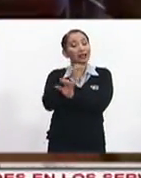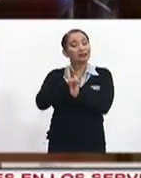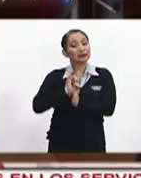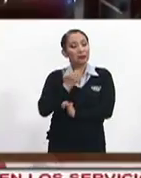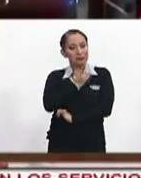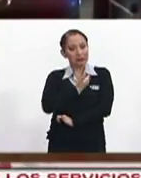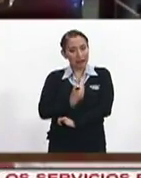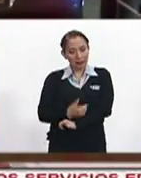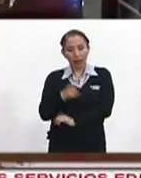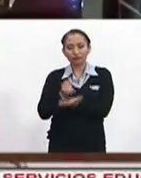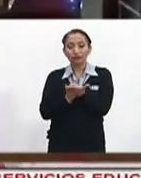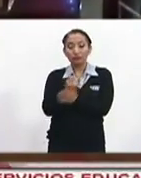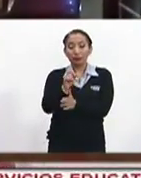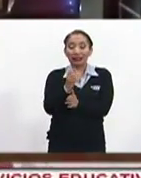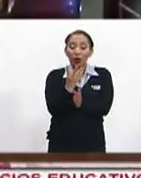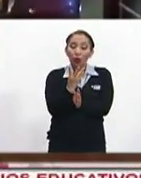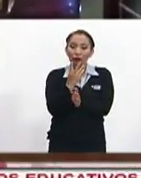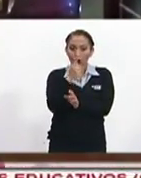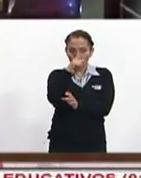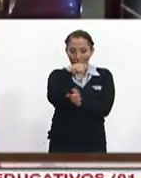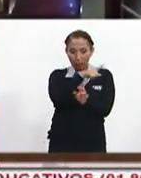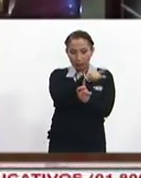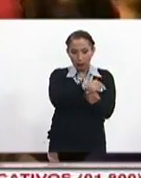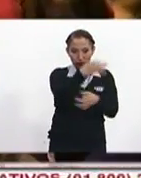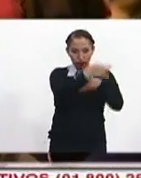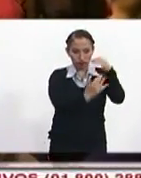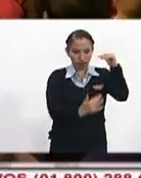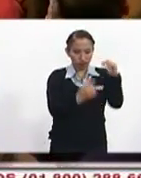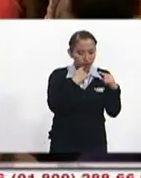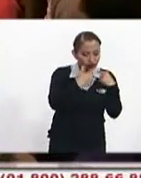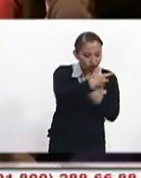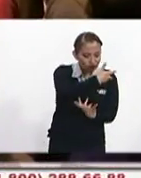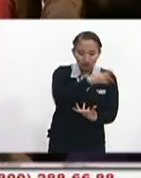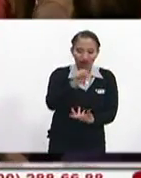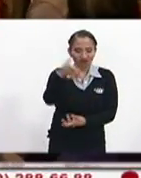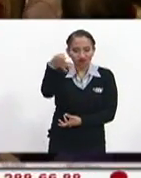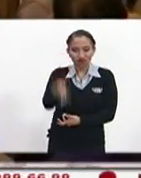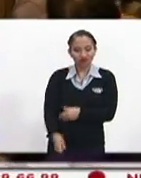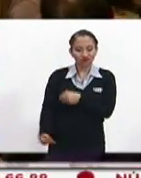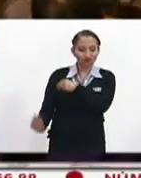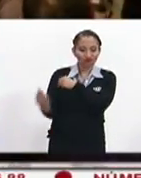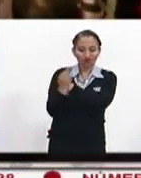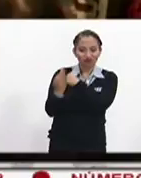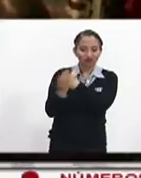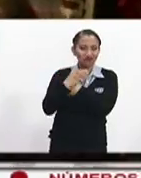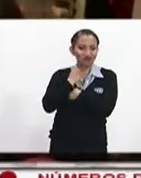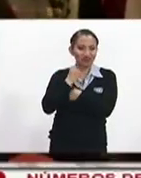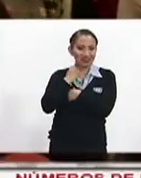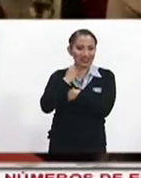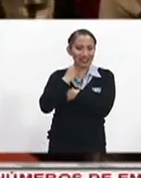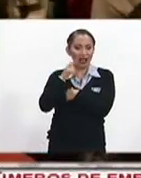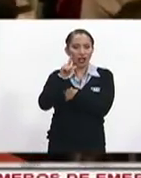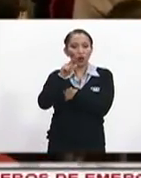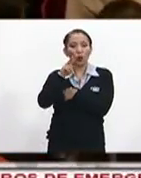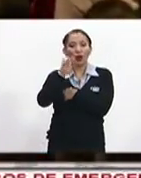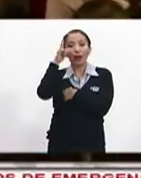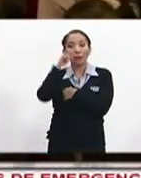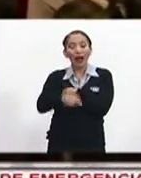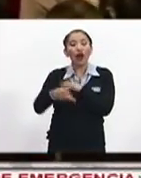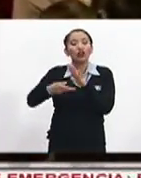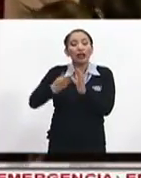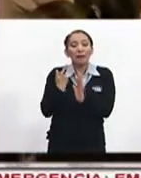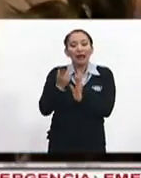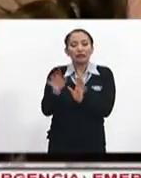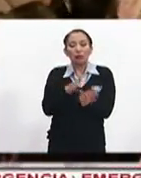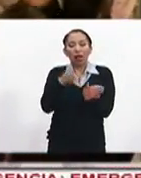La decisión fue tomada 24 horas después de que la Corte Suprema de Brasil rechazara un recurso del líder de la izquierda para recurrir